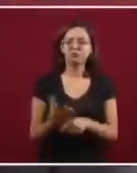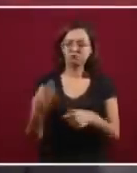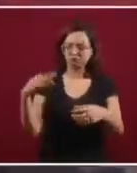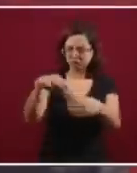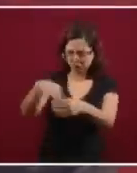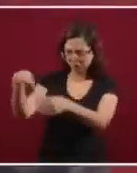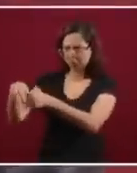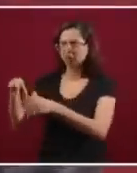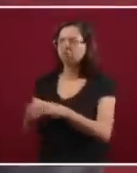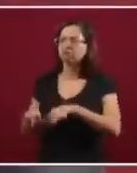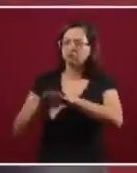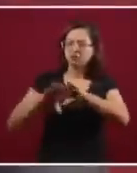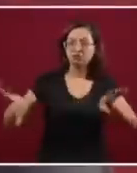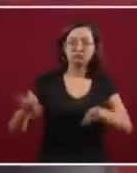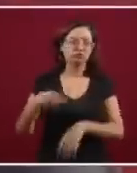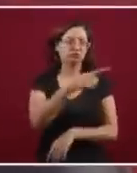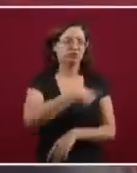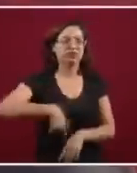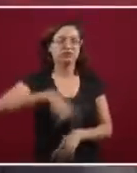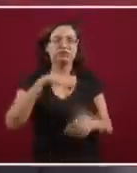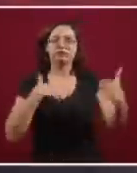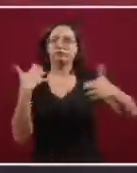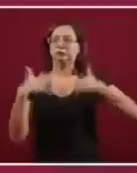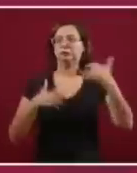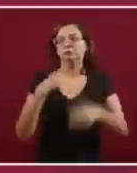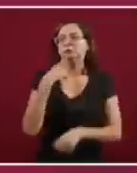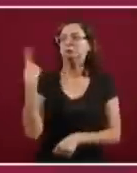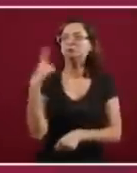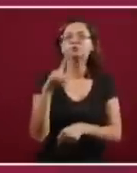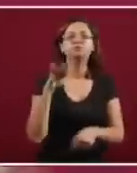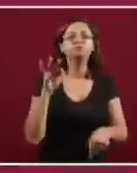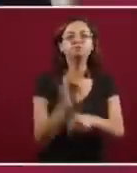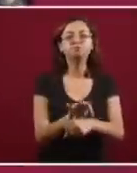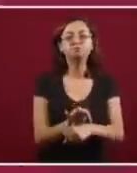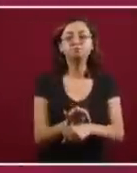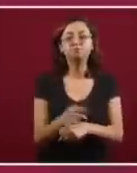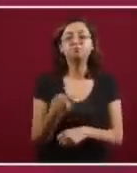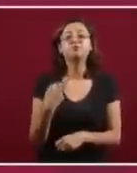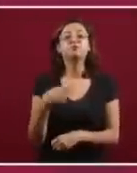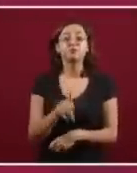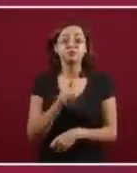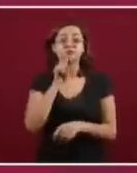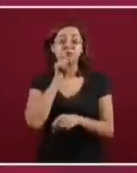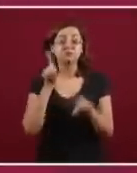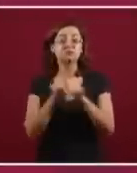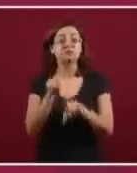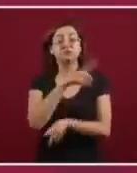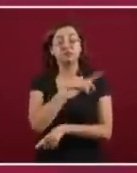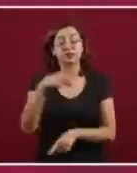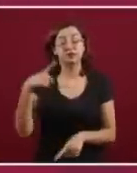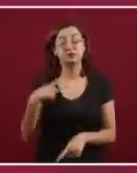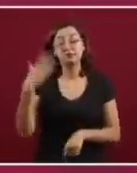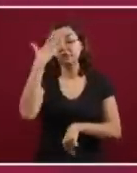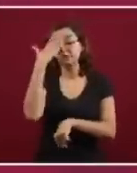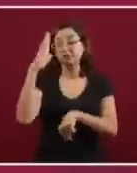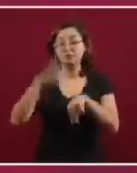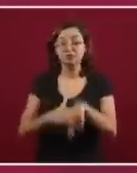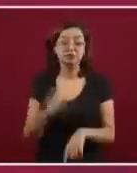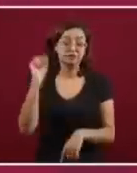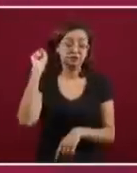y es natural que hay amparos pero también hay que tomar en cuenta que muchos sindicatos muchos